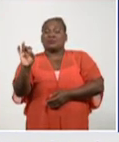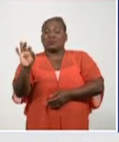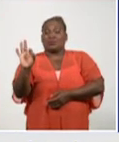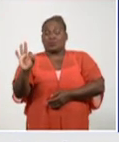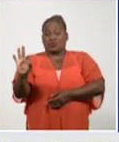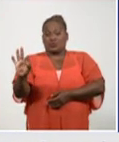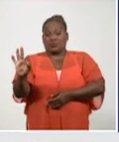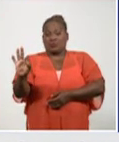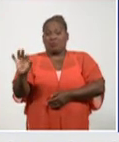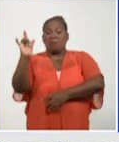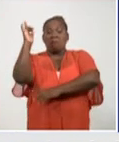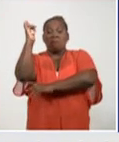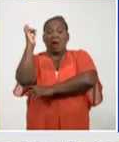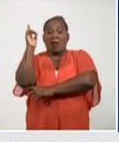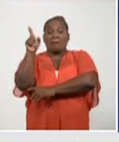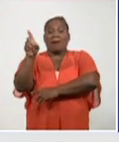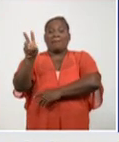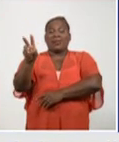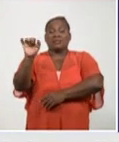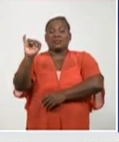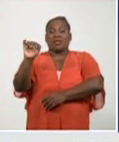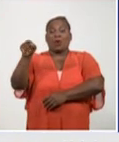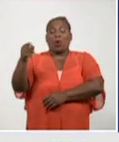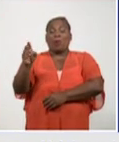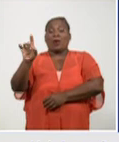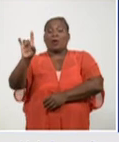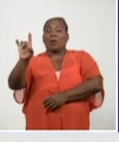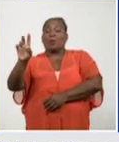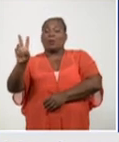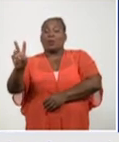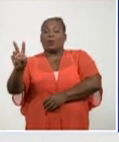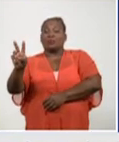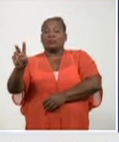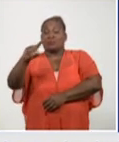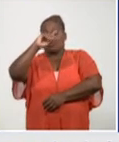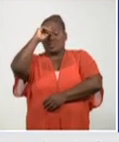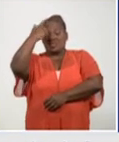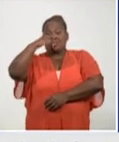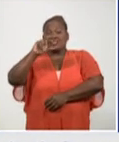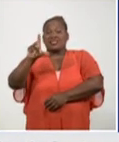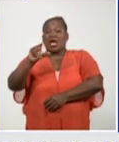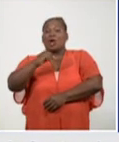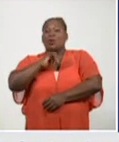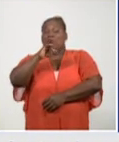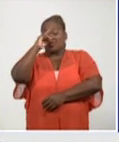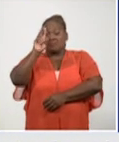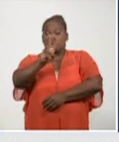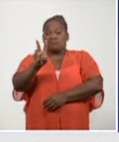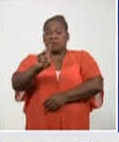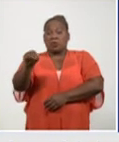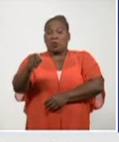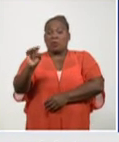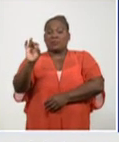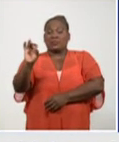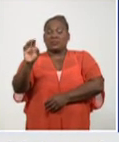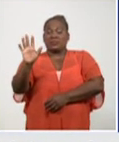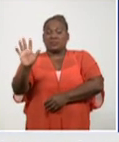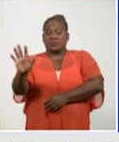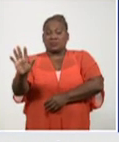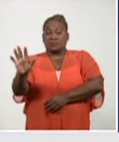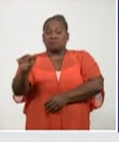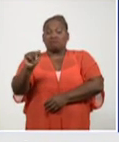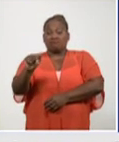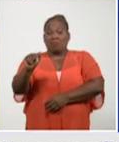Palma 26,92, San Luis con 22,75, que son los de